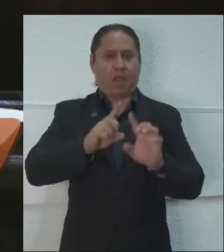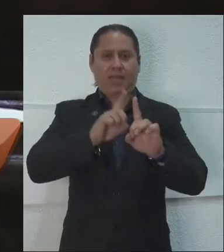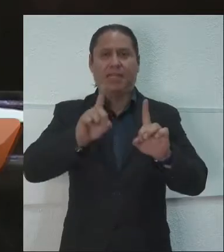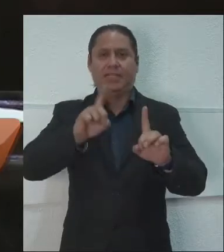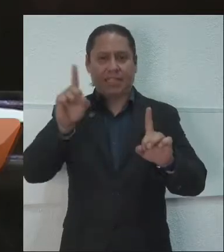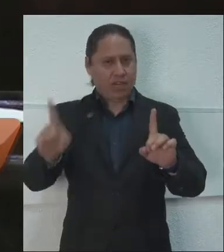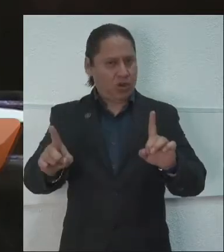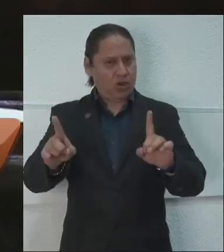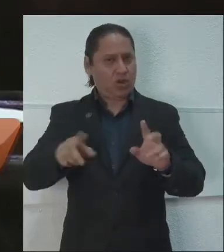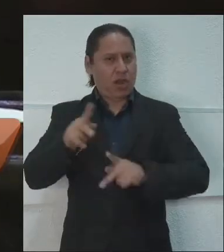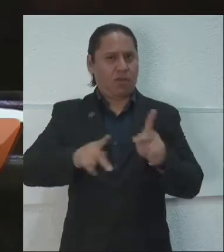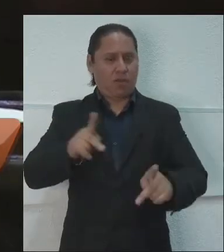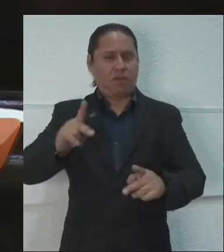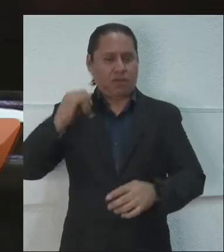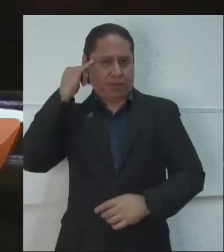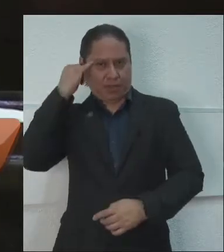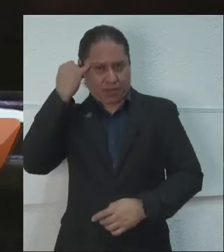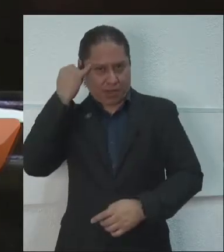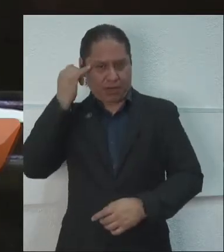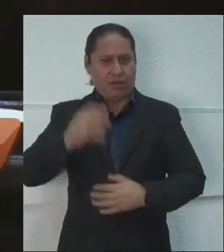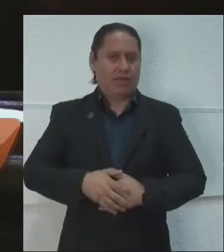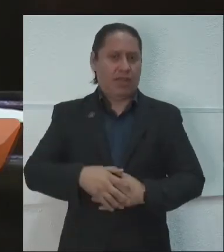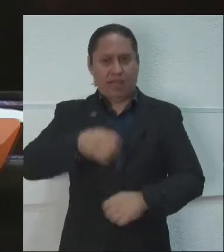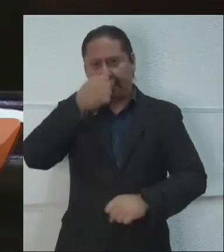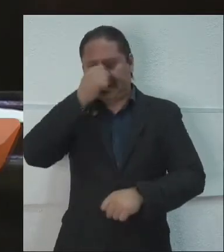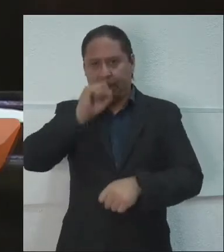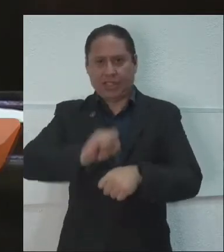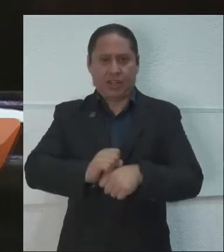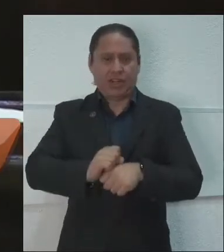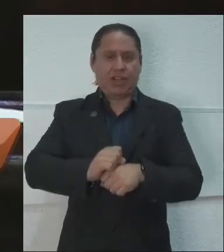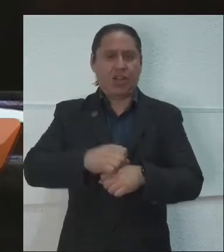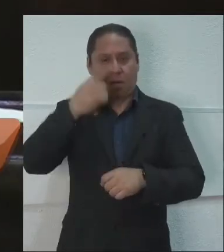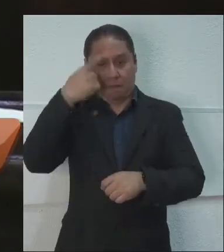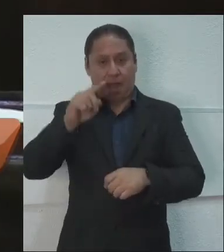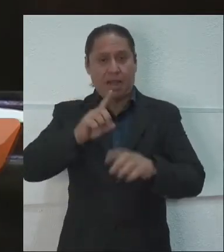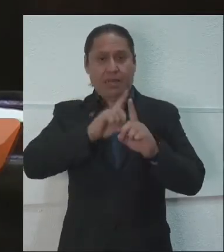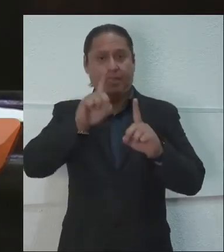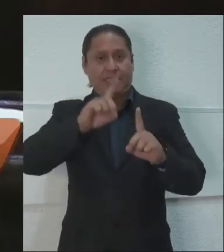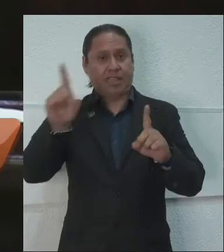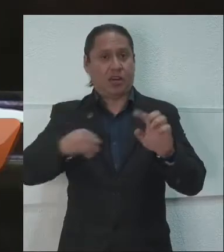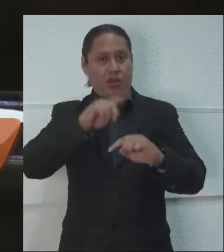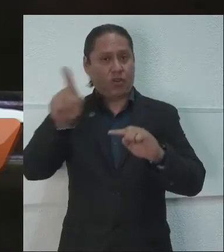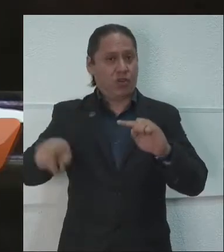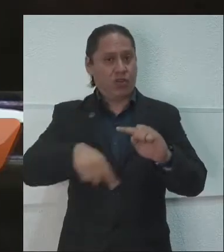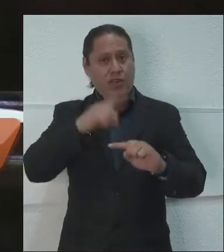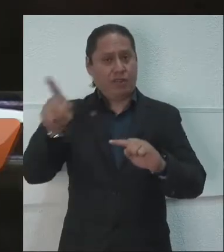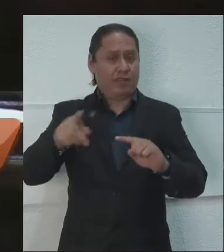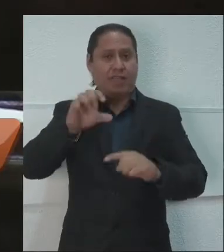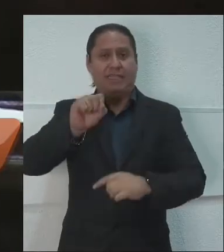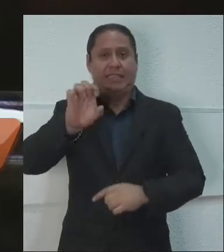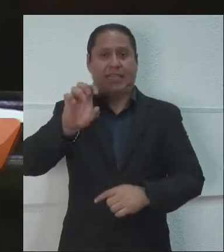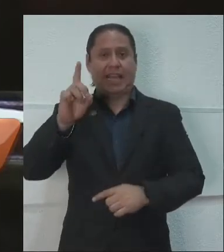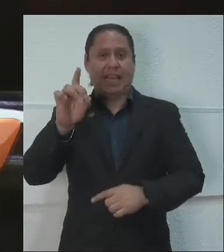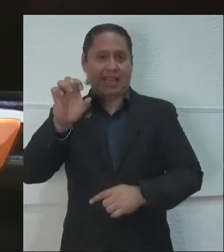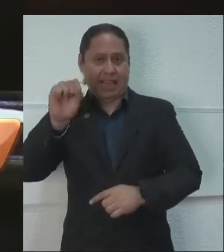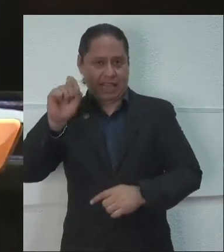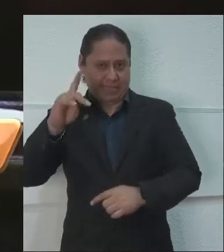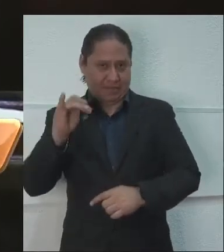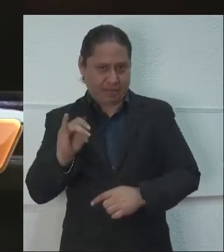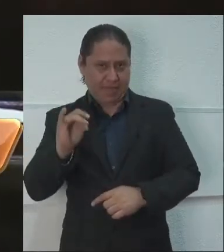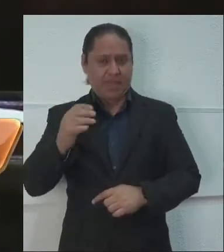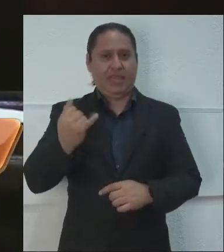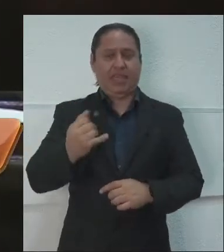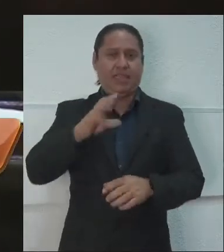pueblos indígenas de nuestro Estado. Secretaría para el Desarrollo Sustentable de los Pueblos Indígenas, SEDESPI, y Centro Estatal